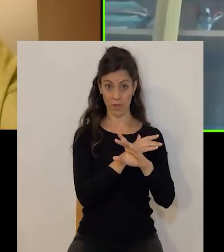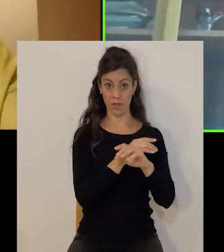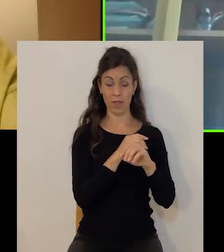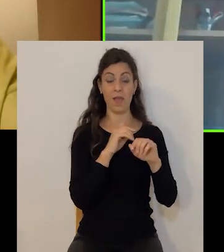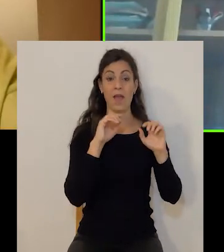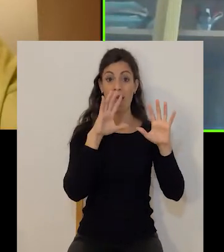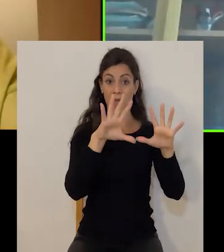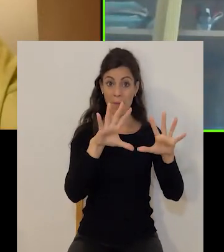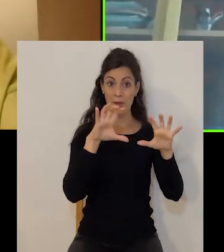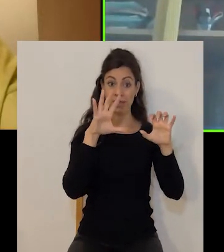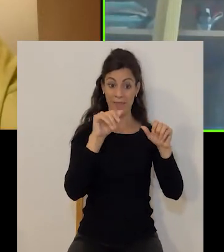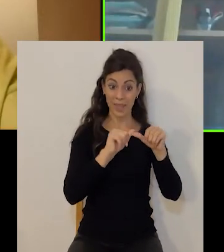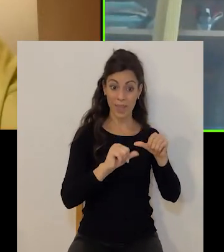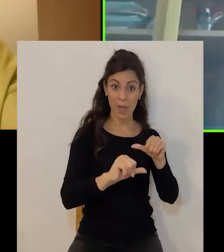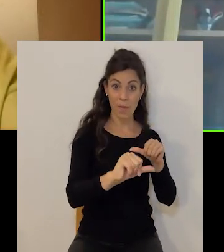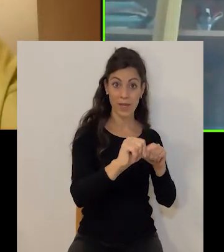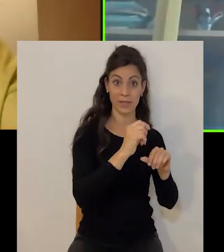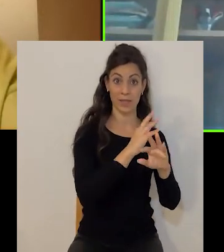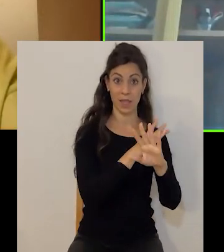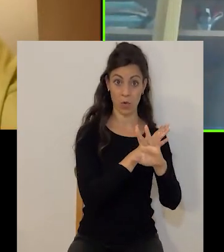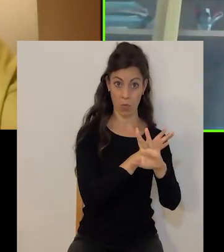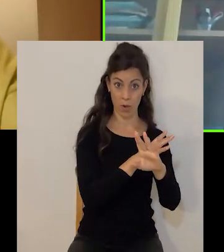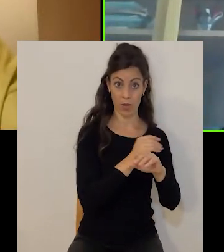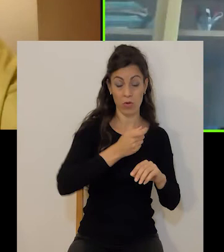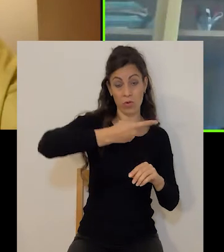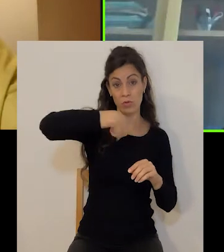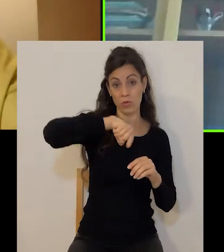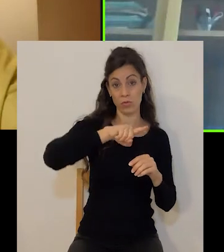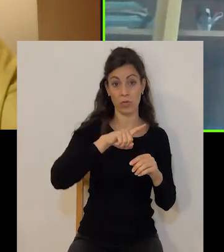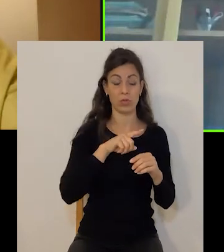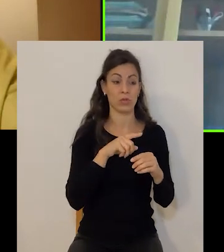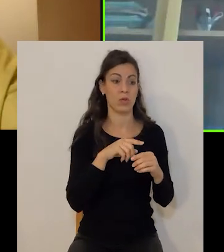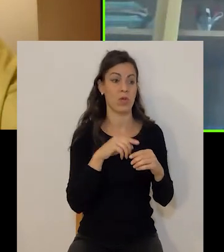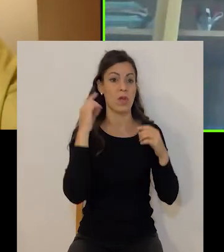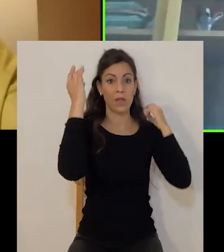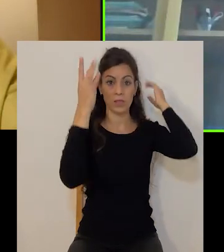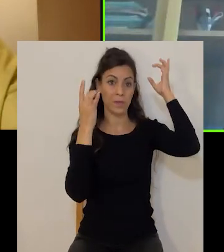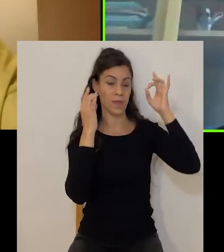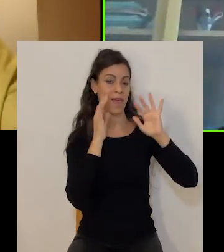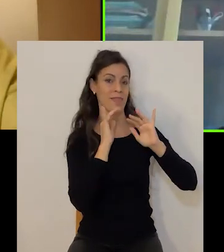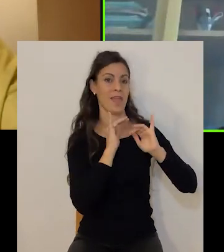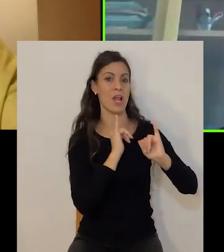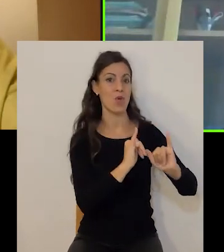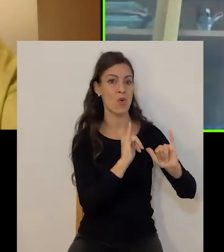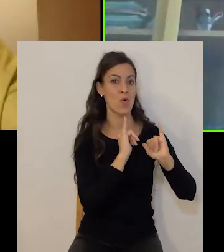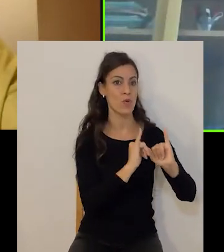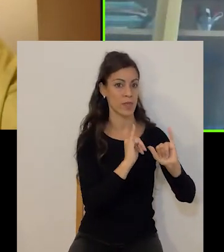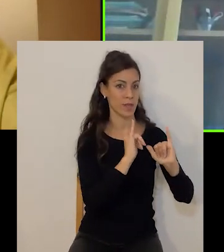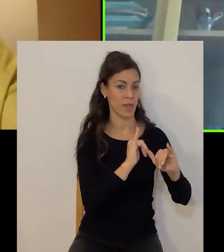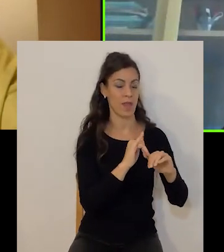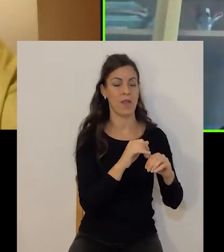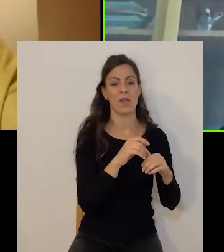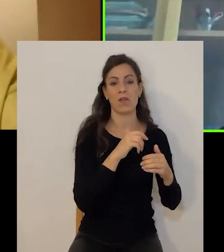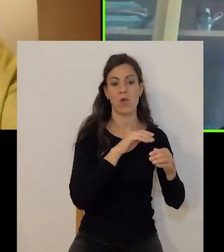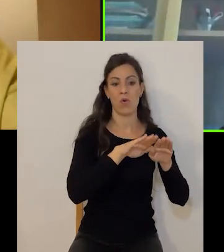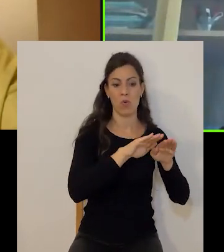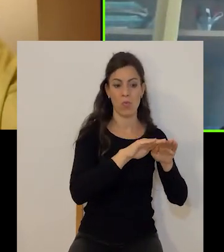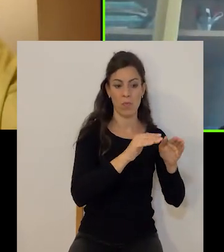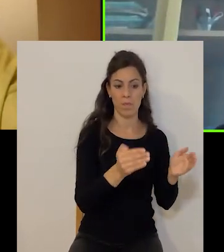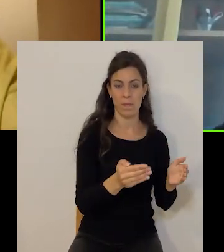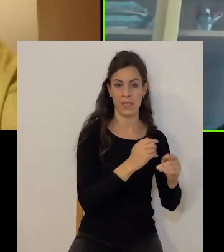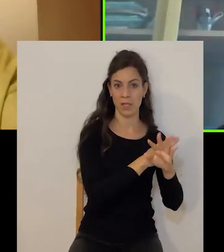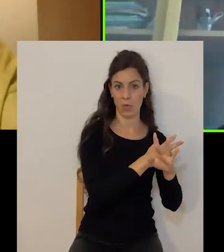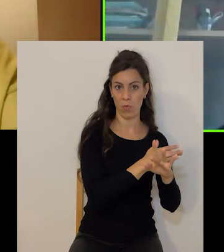aprendizaje basado en juegos. Nosotros hacemos experiencias lúdicas bien con juegos de mesa o con otros recursos para trabajar un